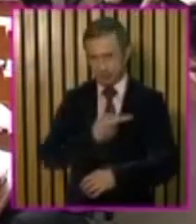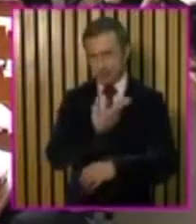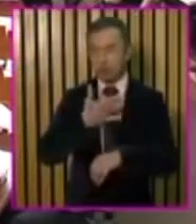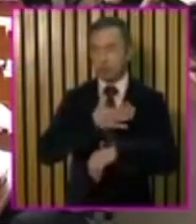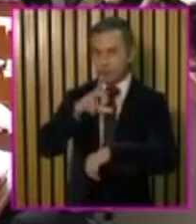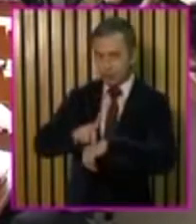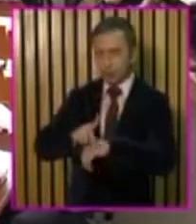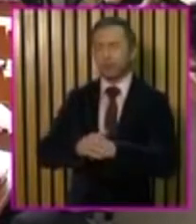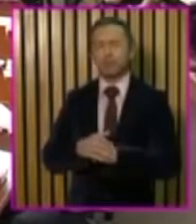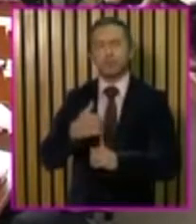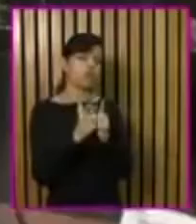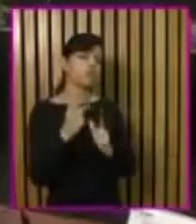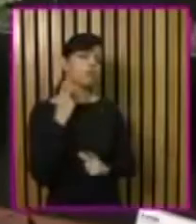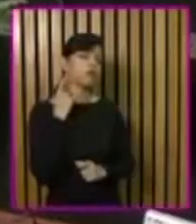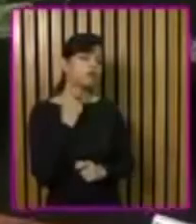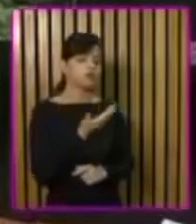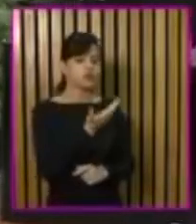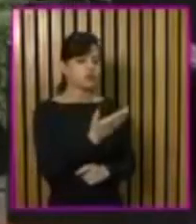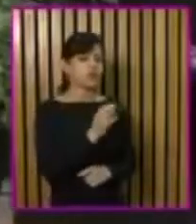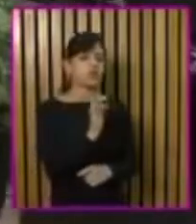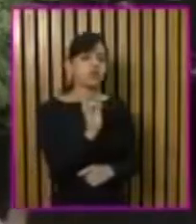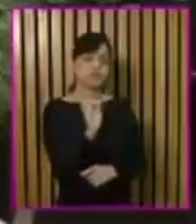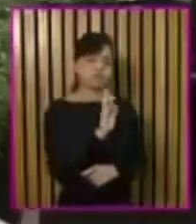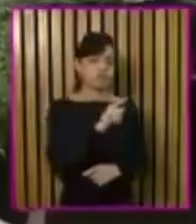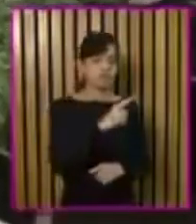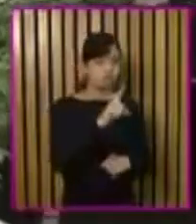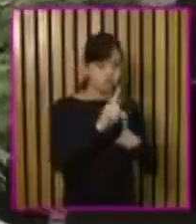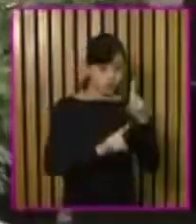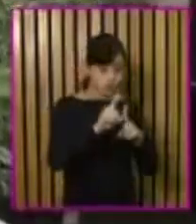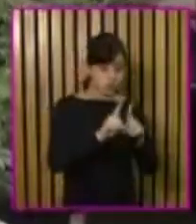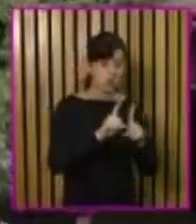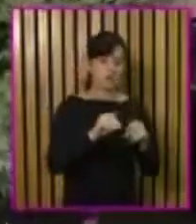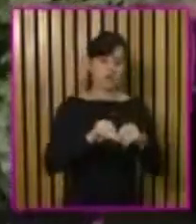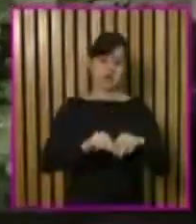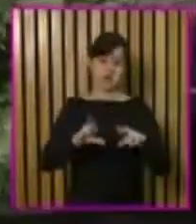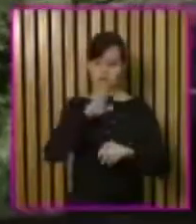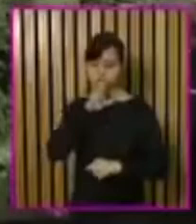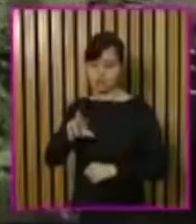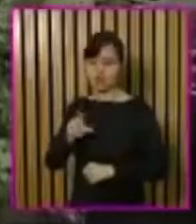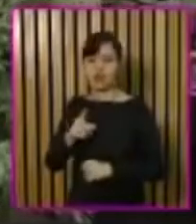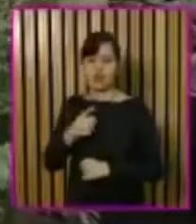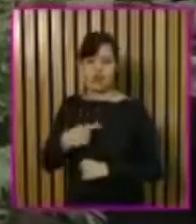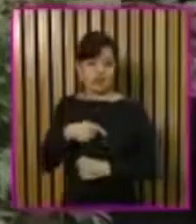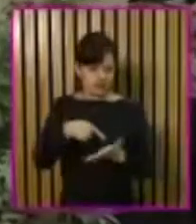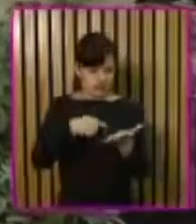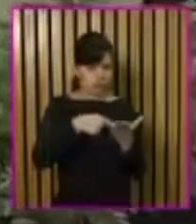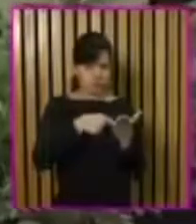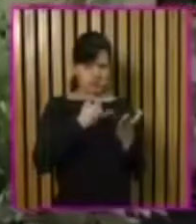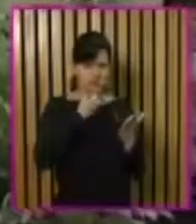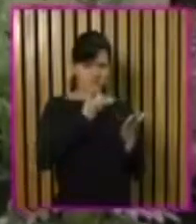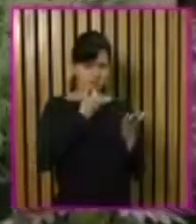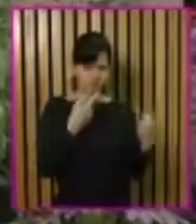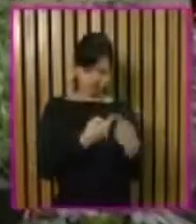y la credencialización desde el extranjero así como la administración de los tiempos del estado en radio y televisión la